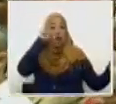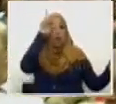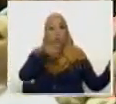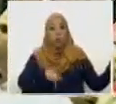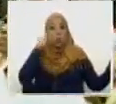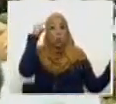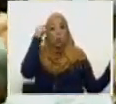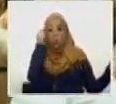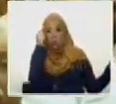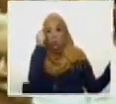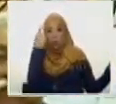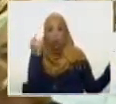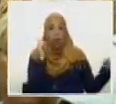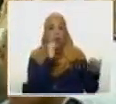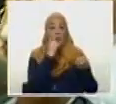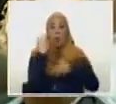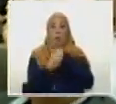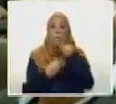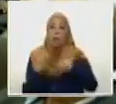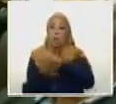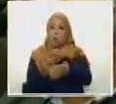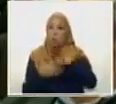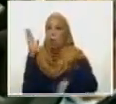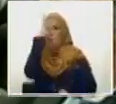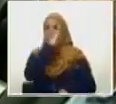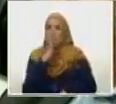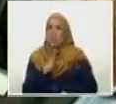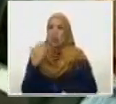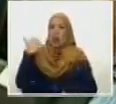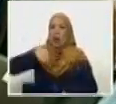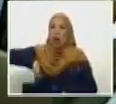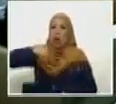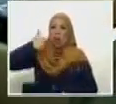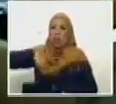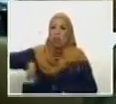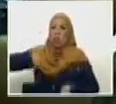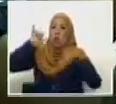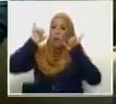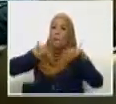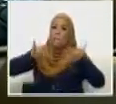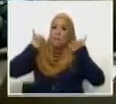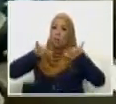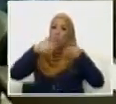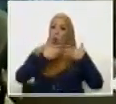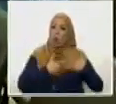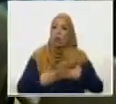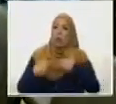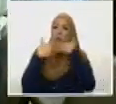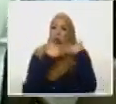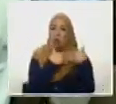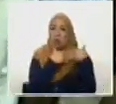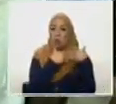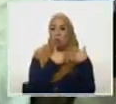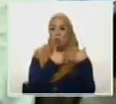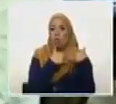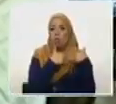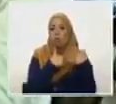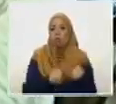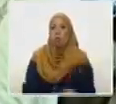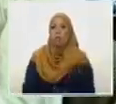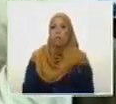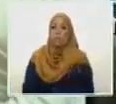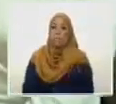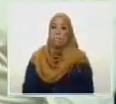está ocurriendo en Brasil, en Argentina, en los mismos Estados Unidos, compatriotas.